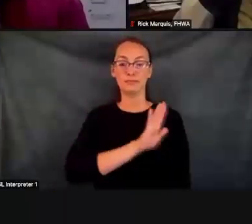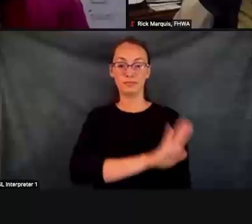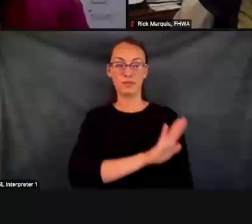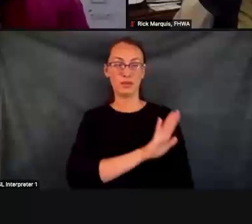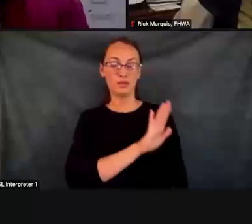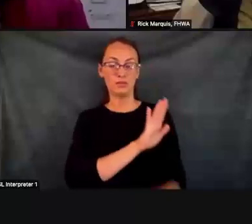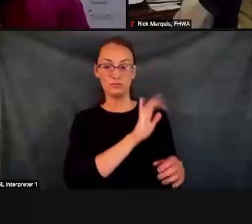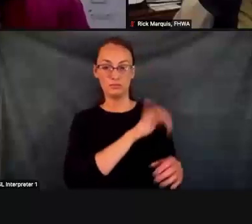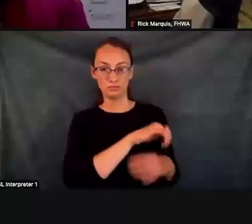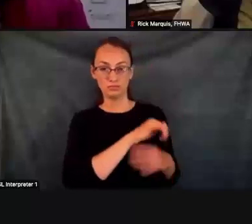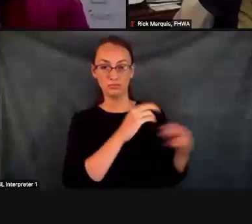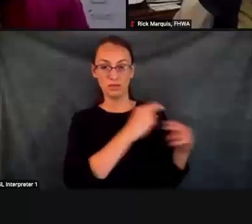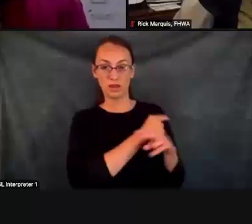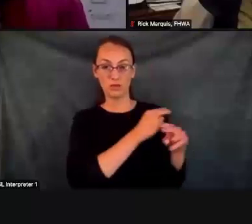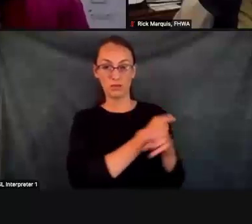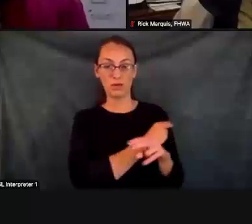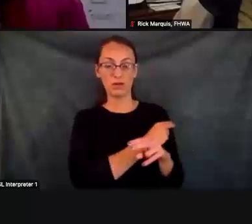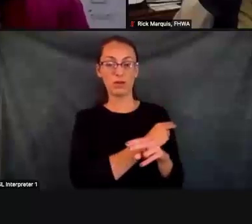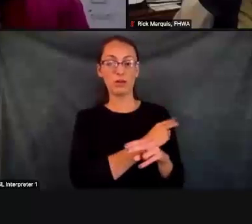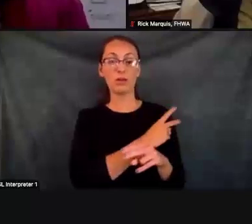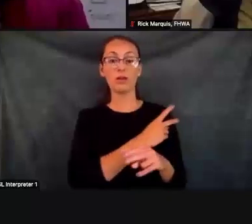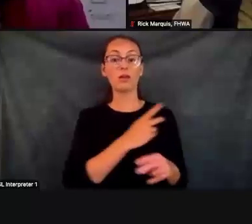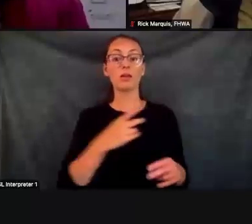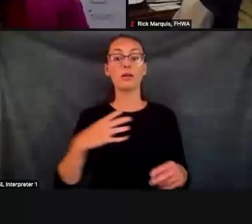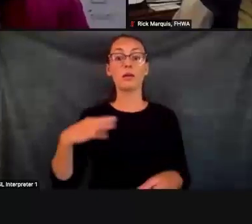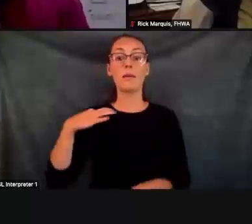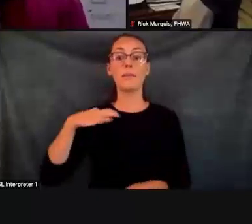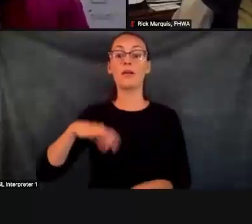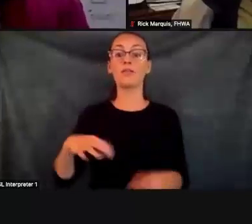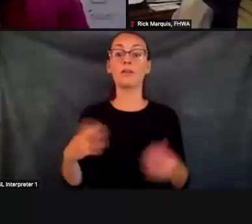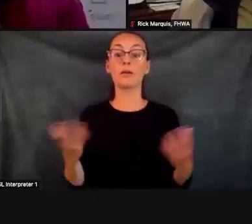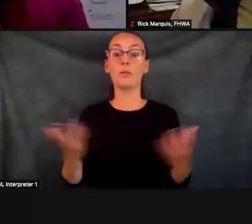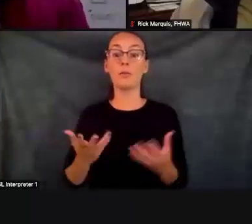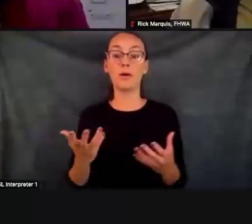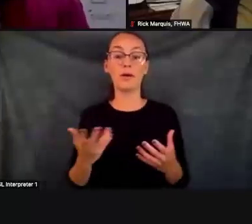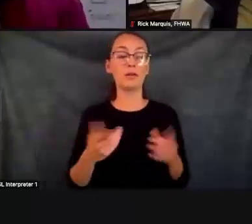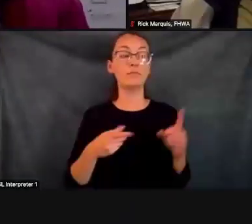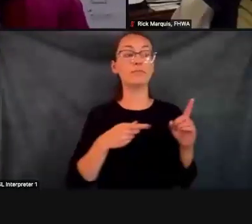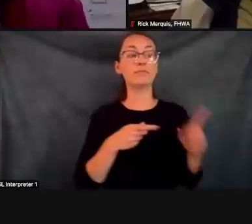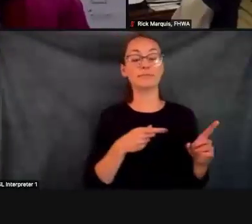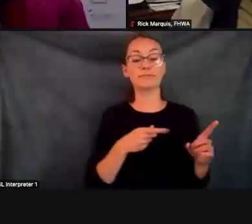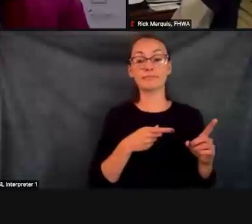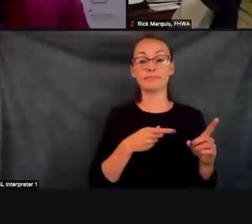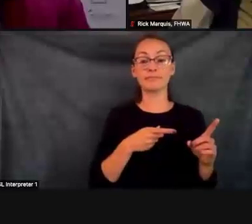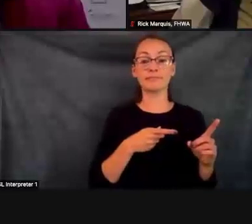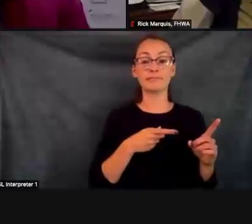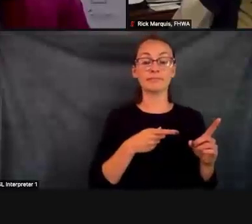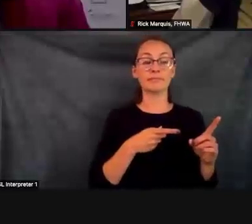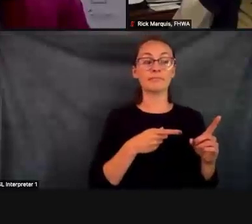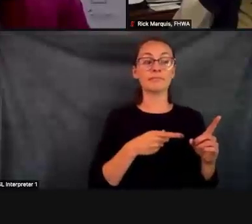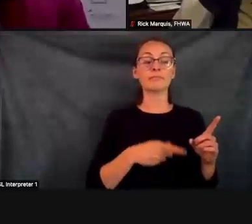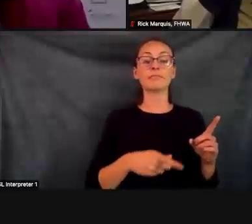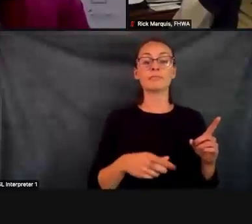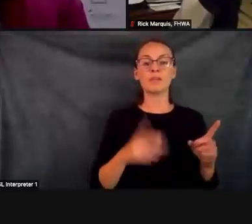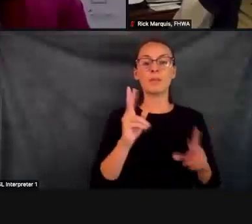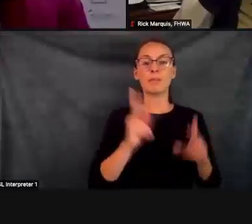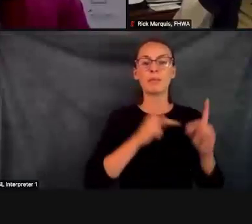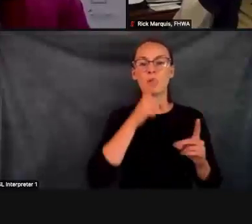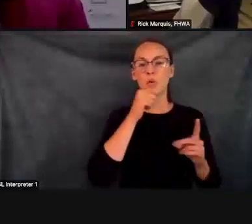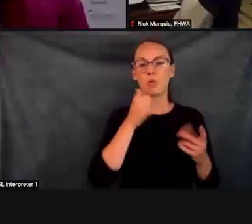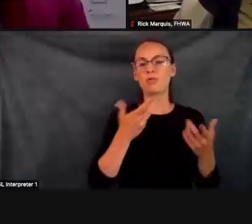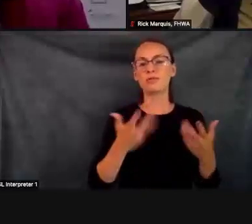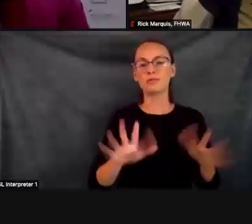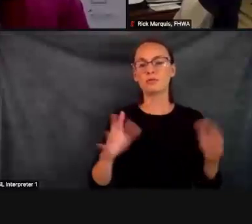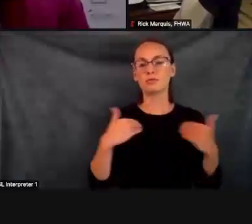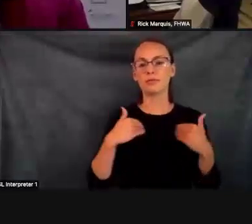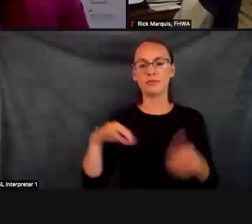Las personas de Syracuse que han beneficiado más de las ganancias de la vía